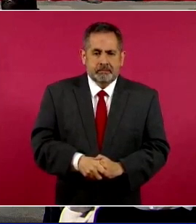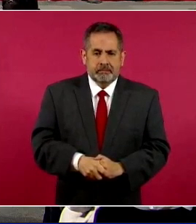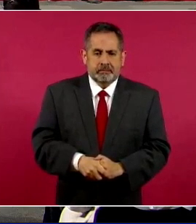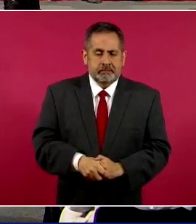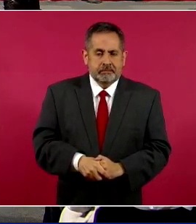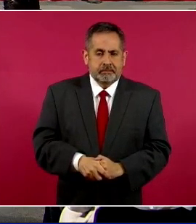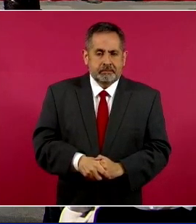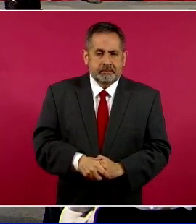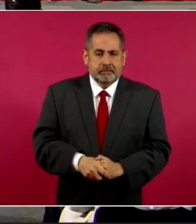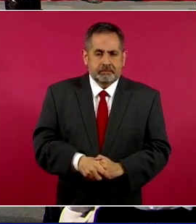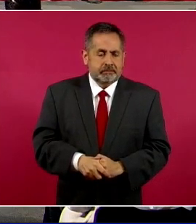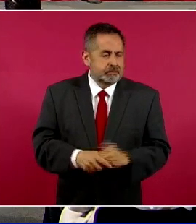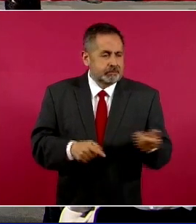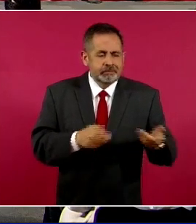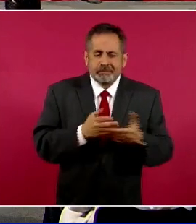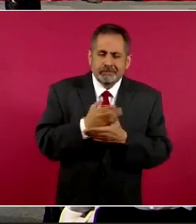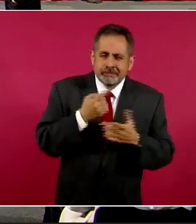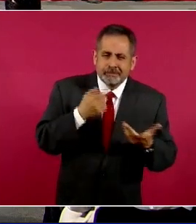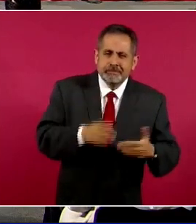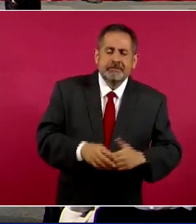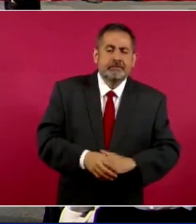¿Hasta qué se meten?